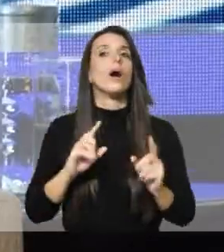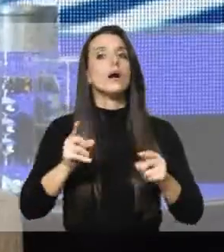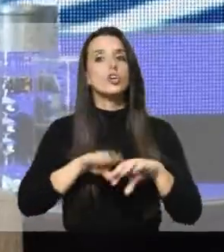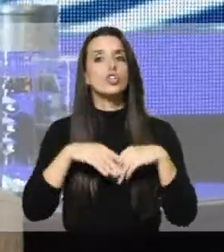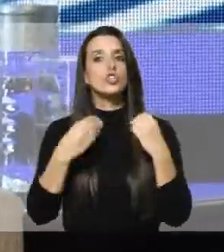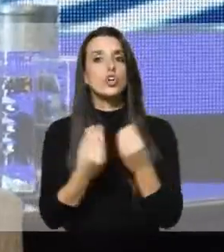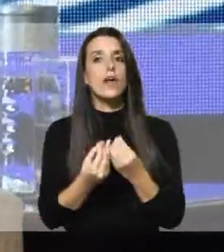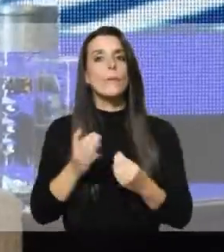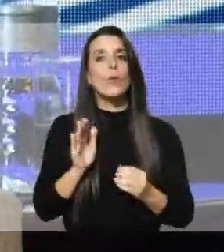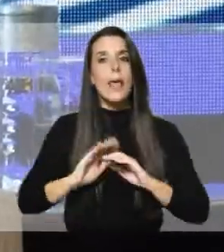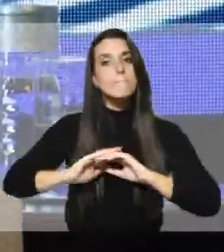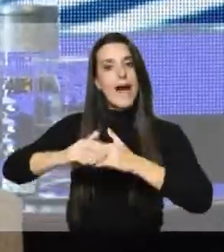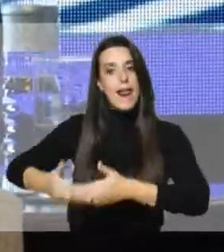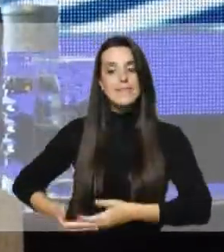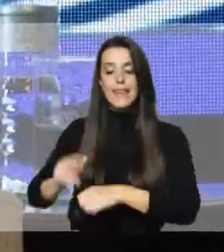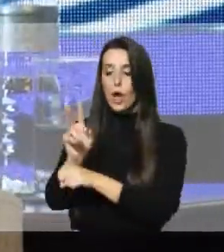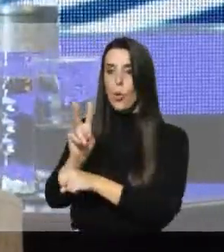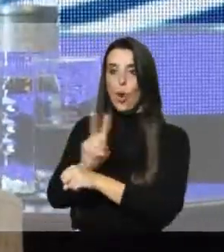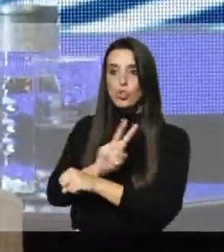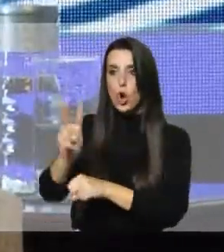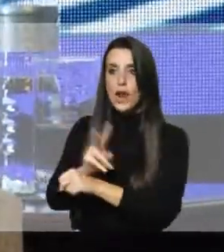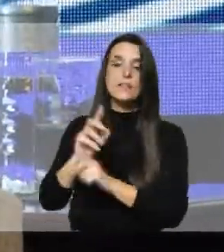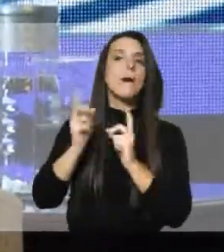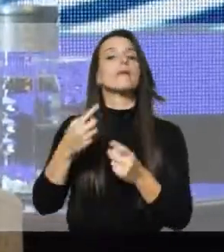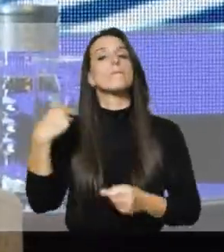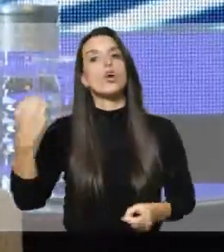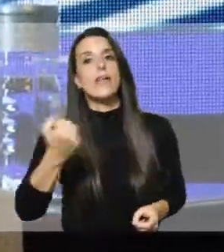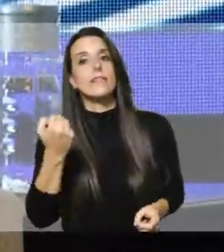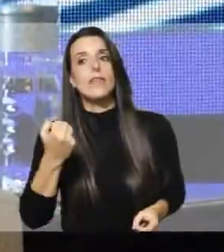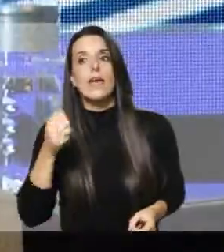integrado a las mujeres embarazadas, ya considerando